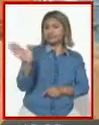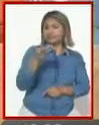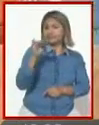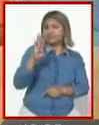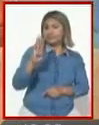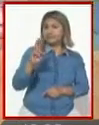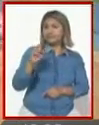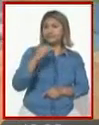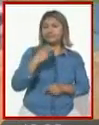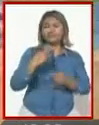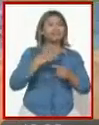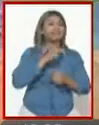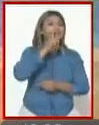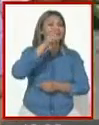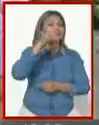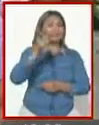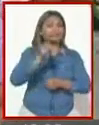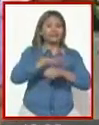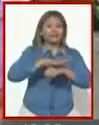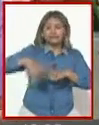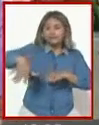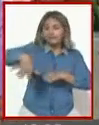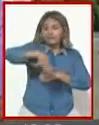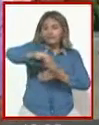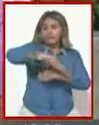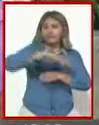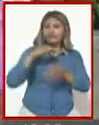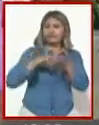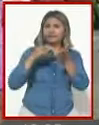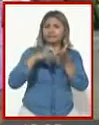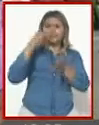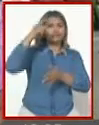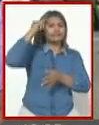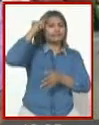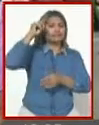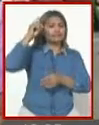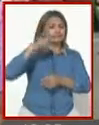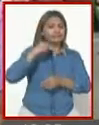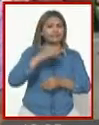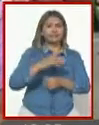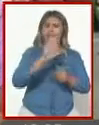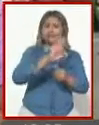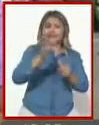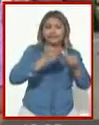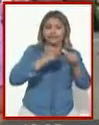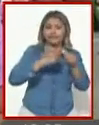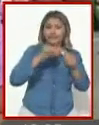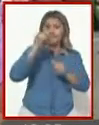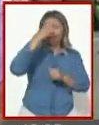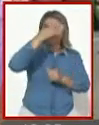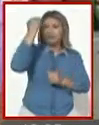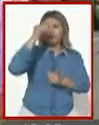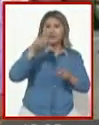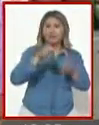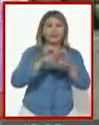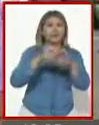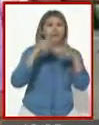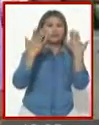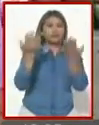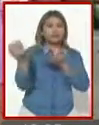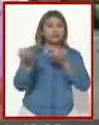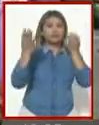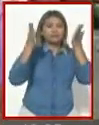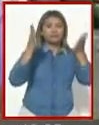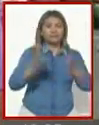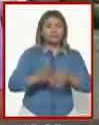alternativa real y visible. Geopolíticamente y estratégicamente el gobierno debe estar en su priorización. No nos olvidemos que también hay